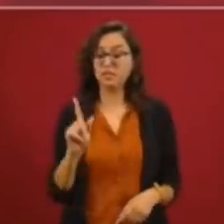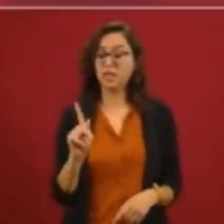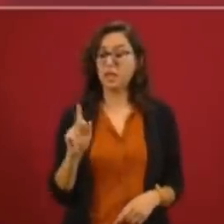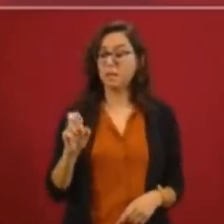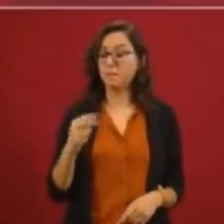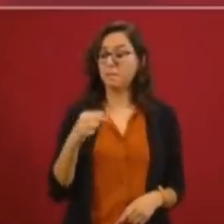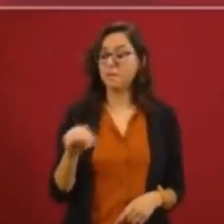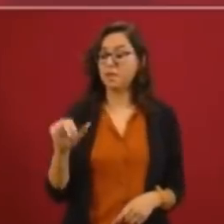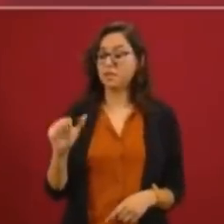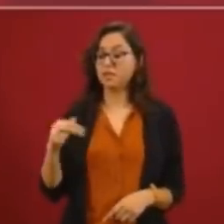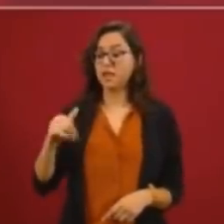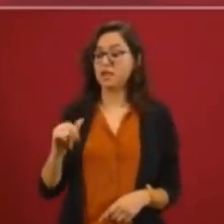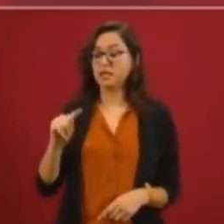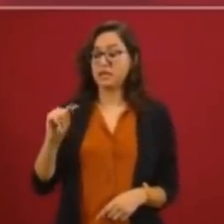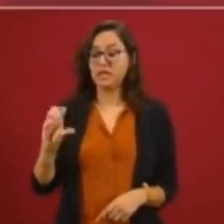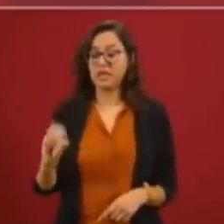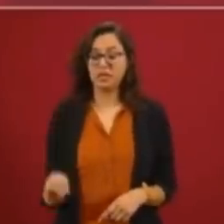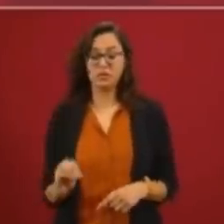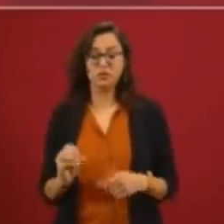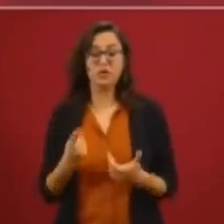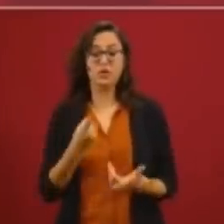se había financiado